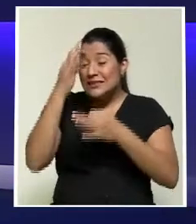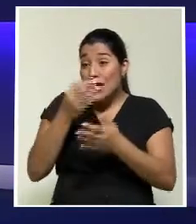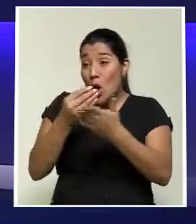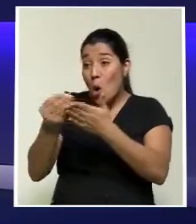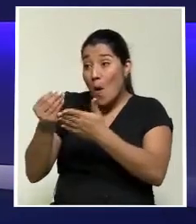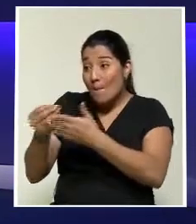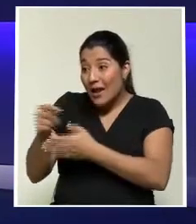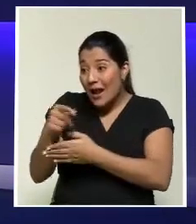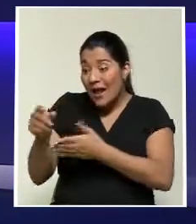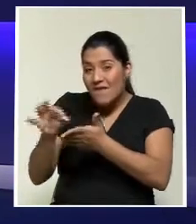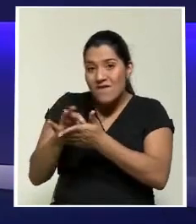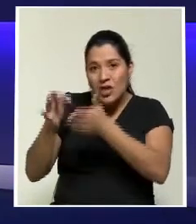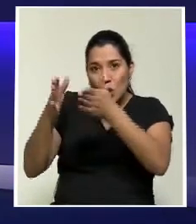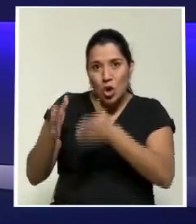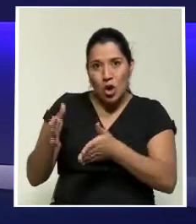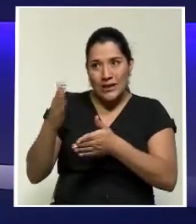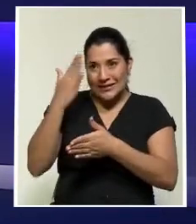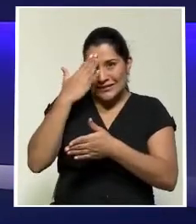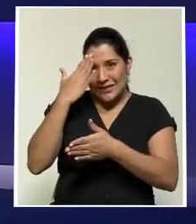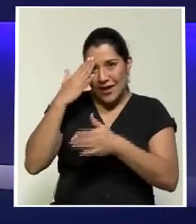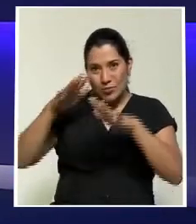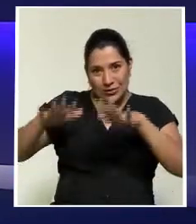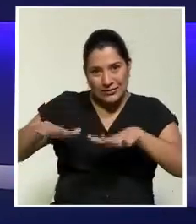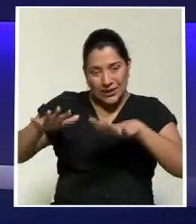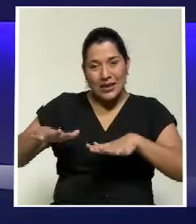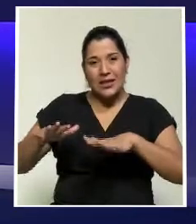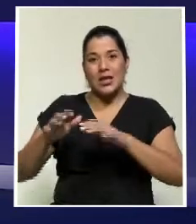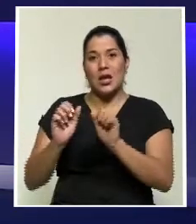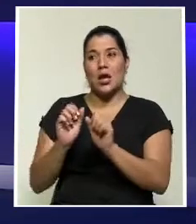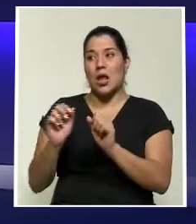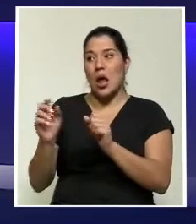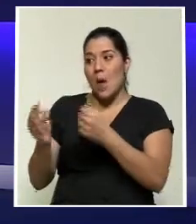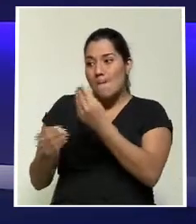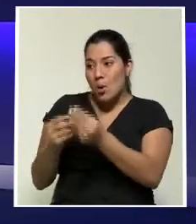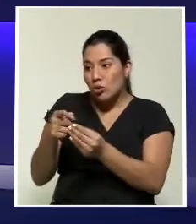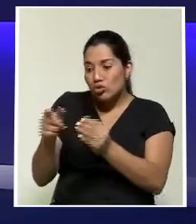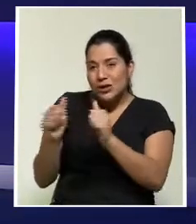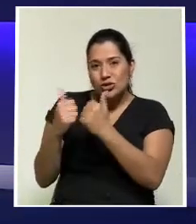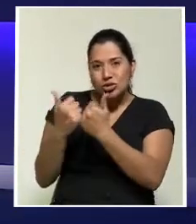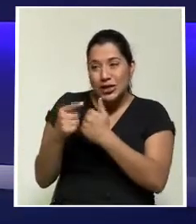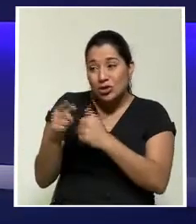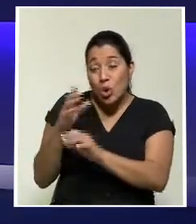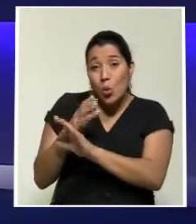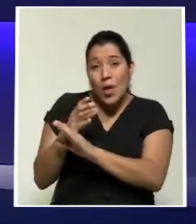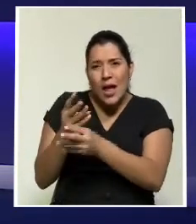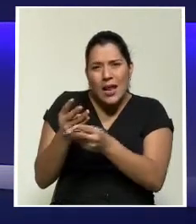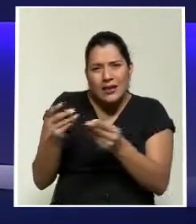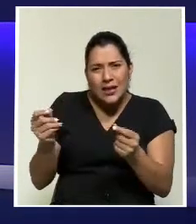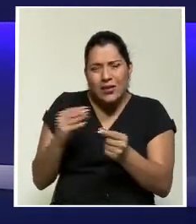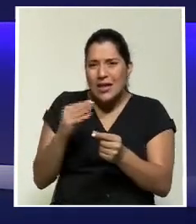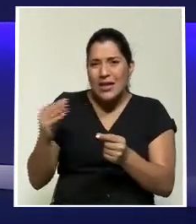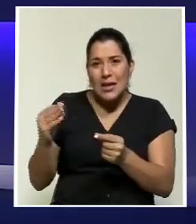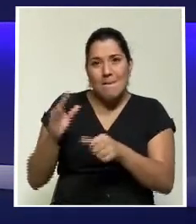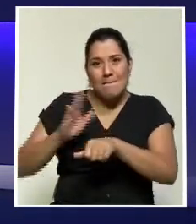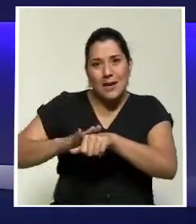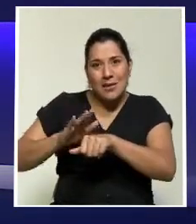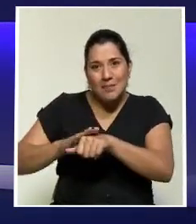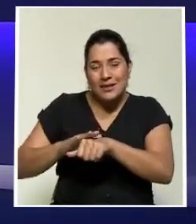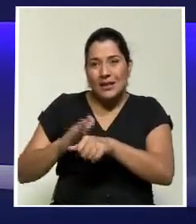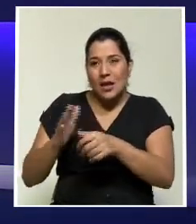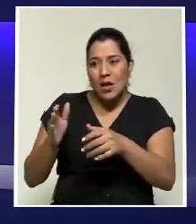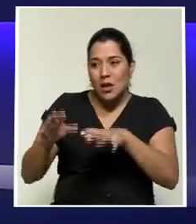una asociación, porque son asociaciones que los están produciendo, que están cuidando la tierra y que estamos haciendo economía en los territorios, porque